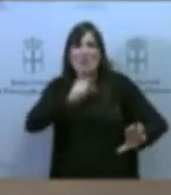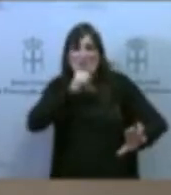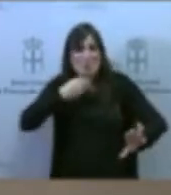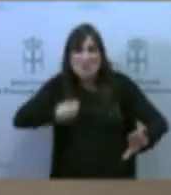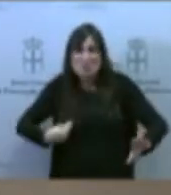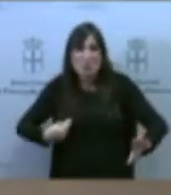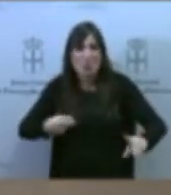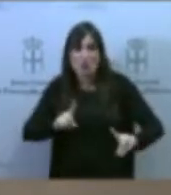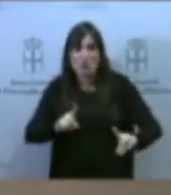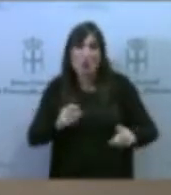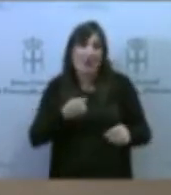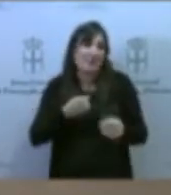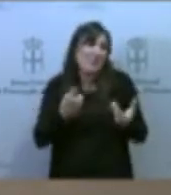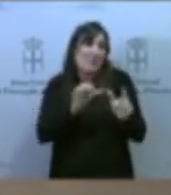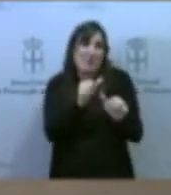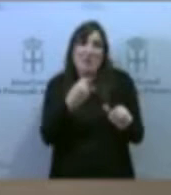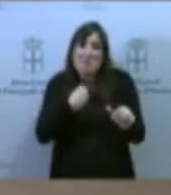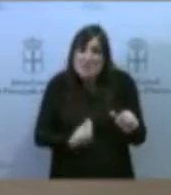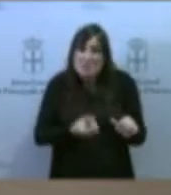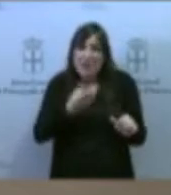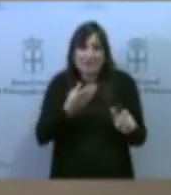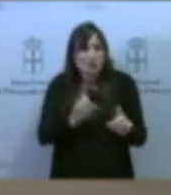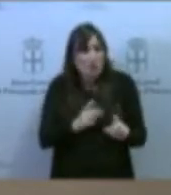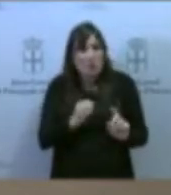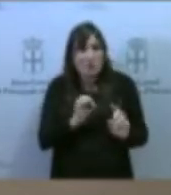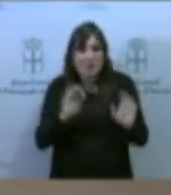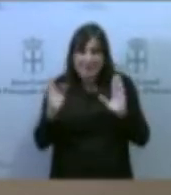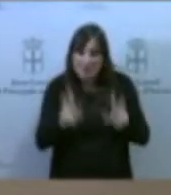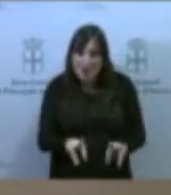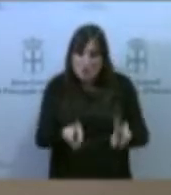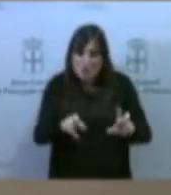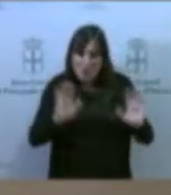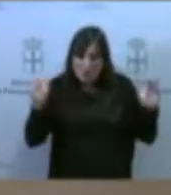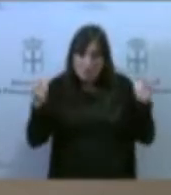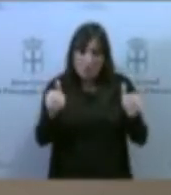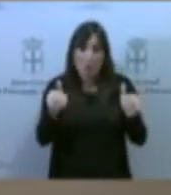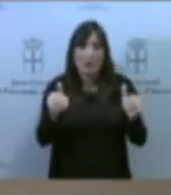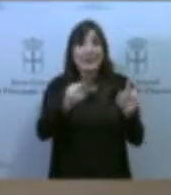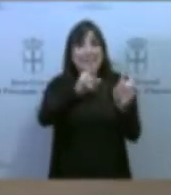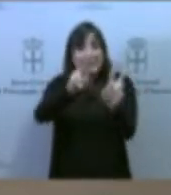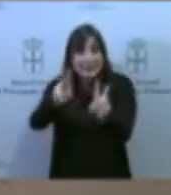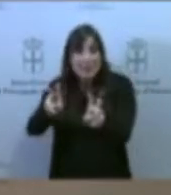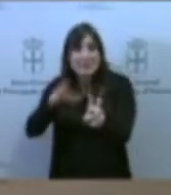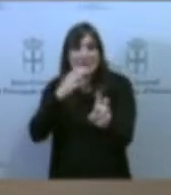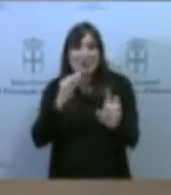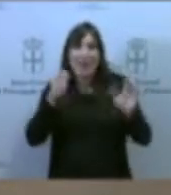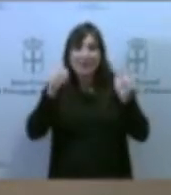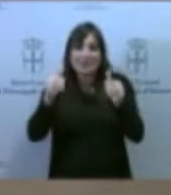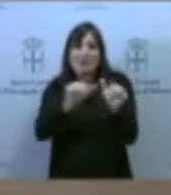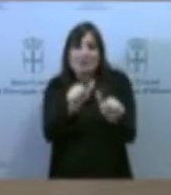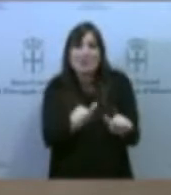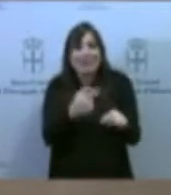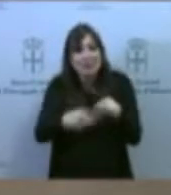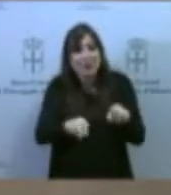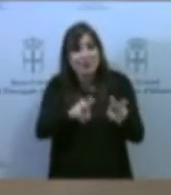afrontar una nueva etapa donde las cuestiones se aborden de manera diferente y, sobre todo, donde se tenga en cuenta, lo primero, las